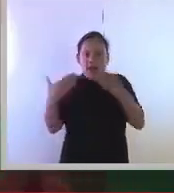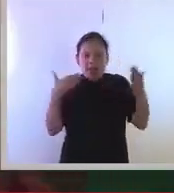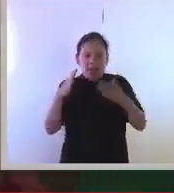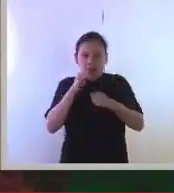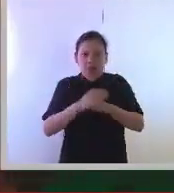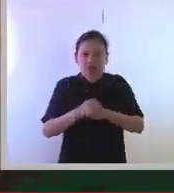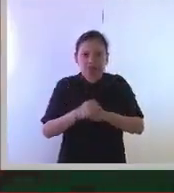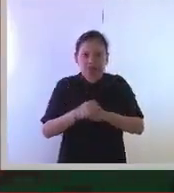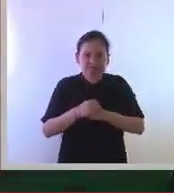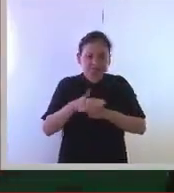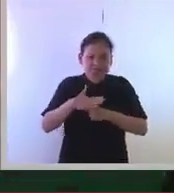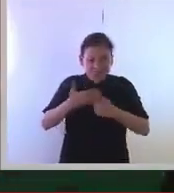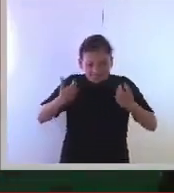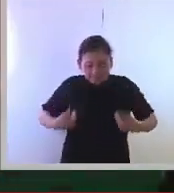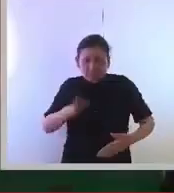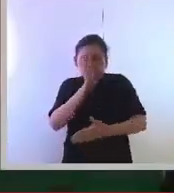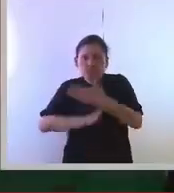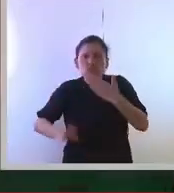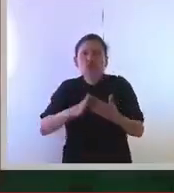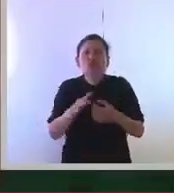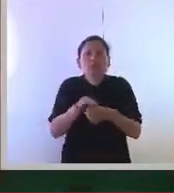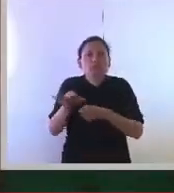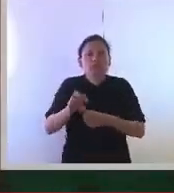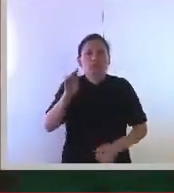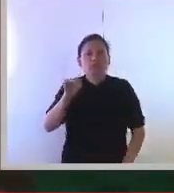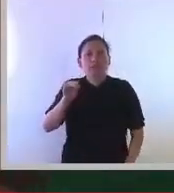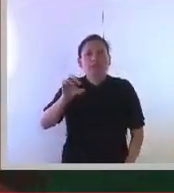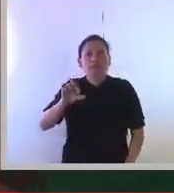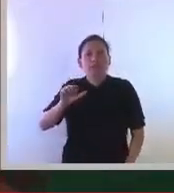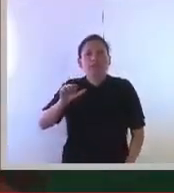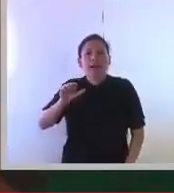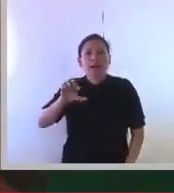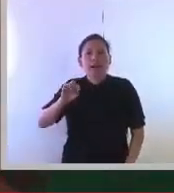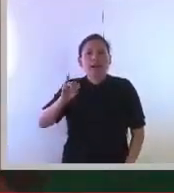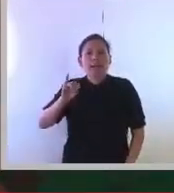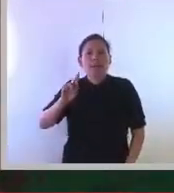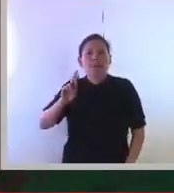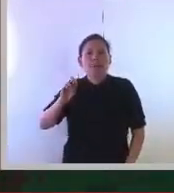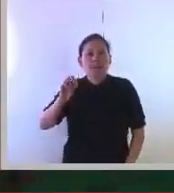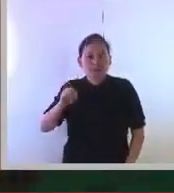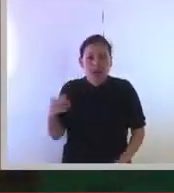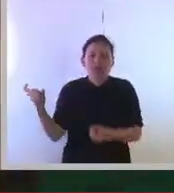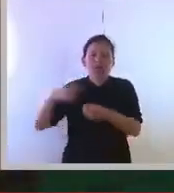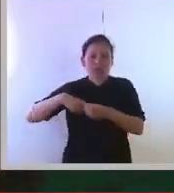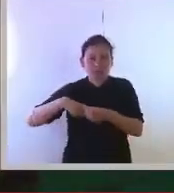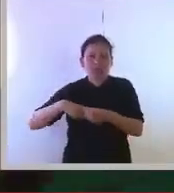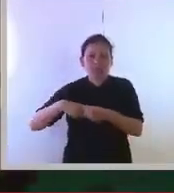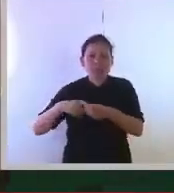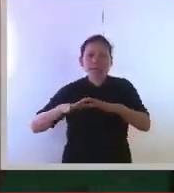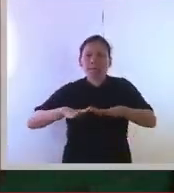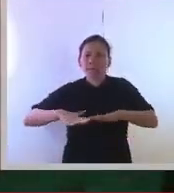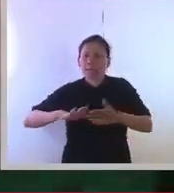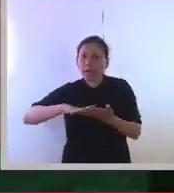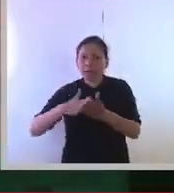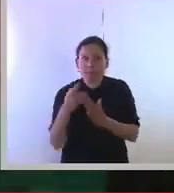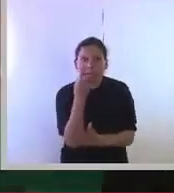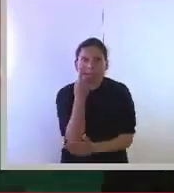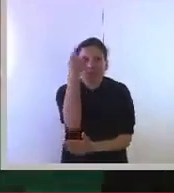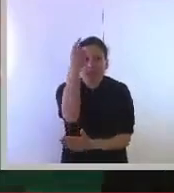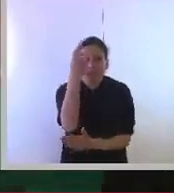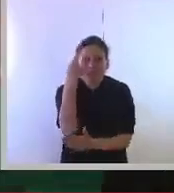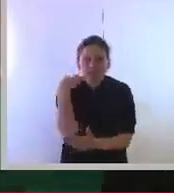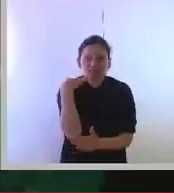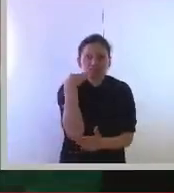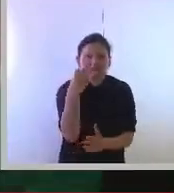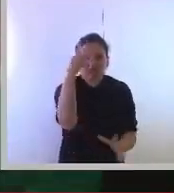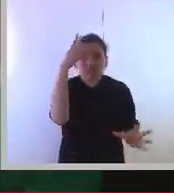Su humilde servidor viene de Mapiripán Meta, es representante por las curules de paz, donde por primera vez en la historia, gracias